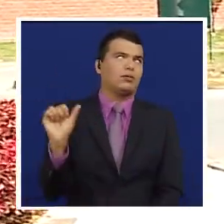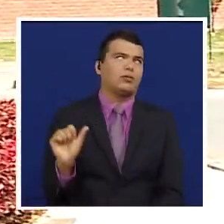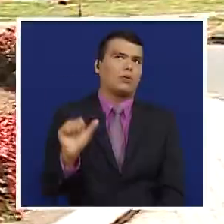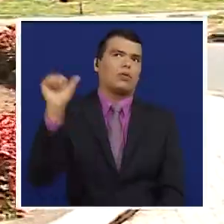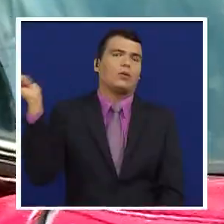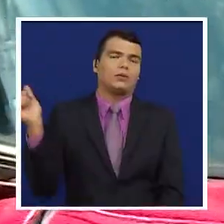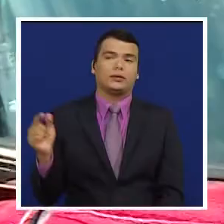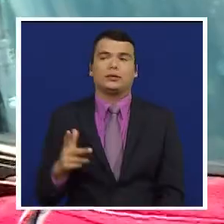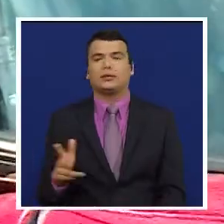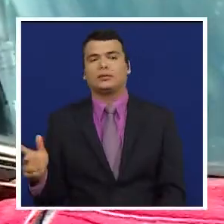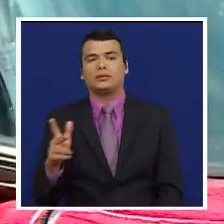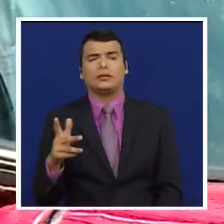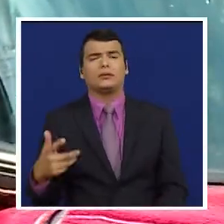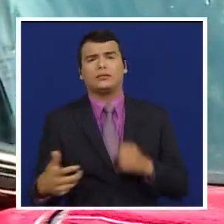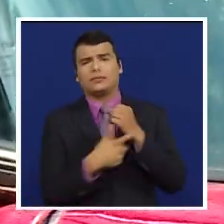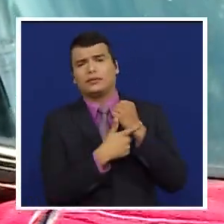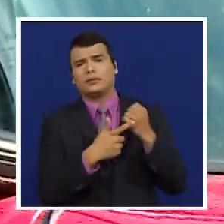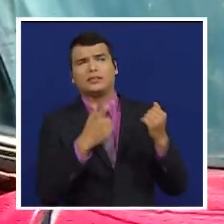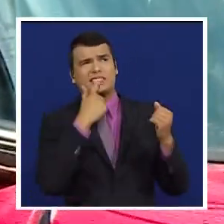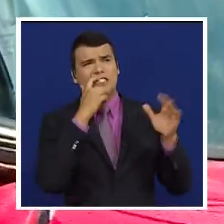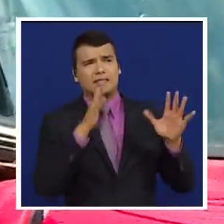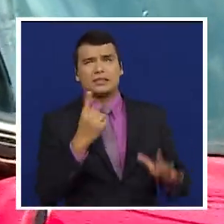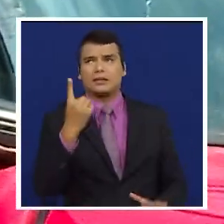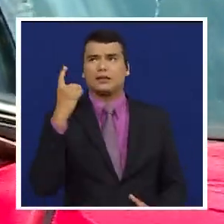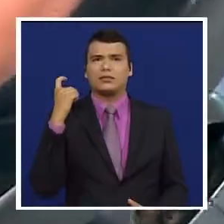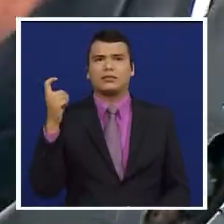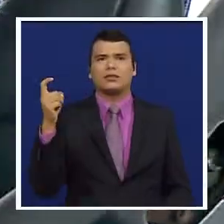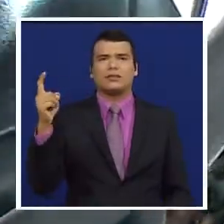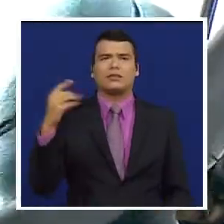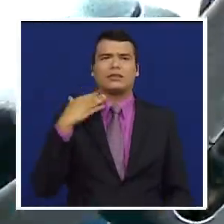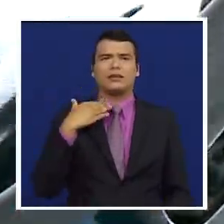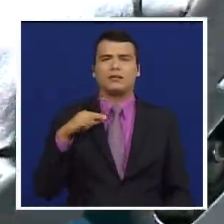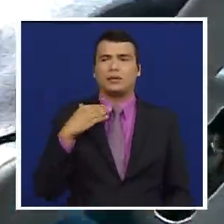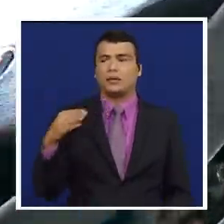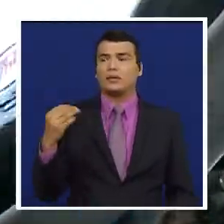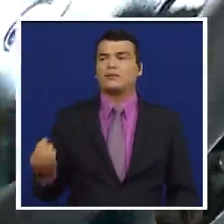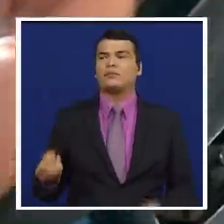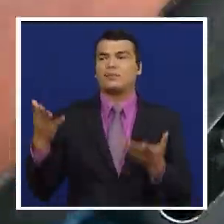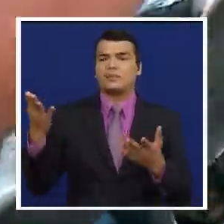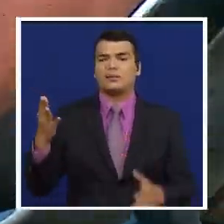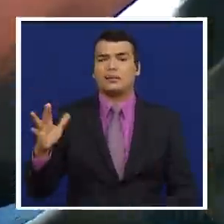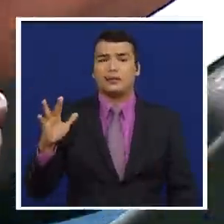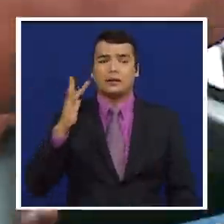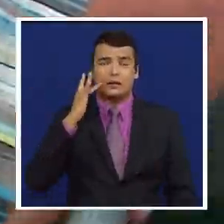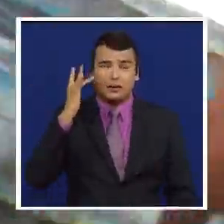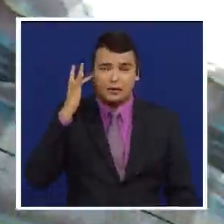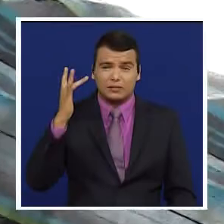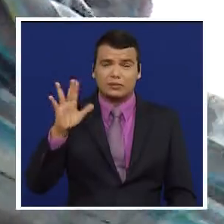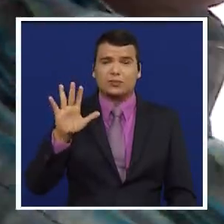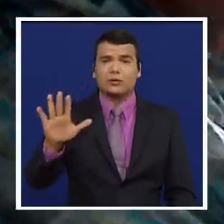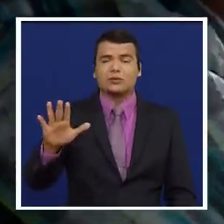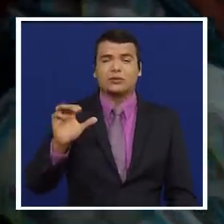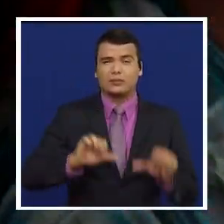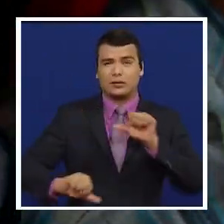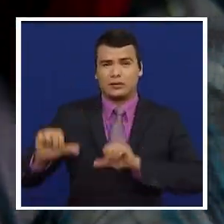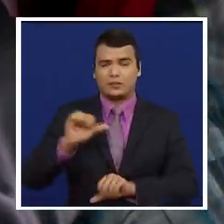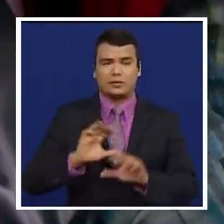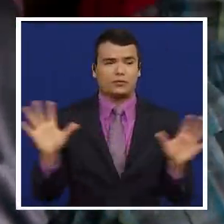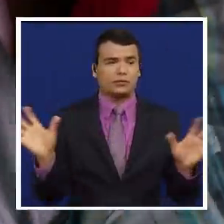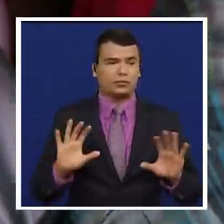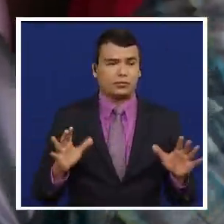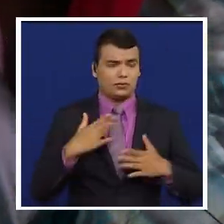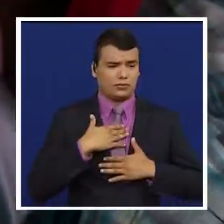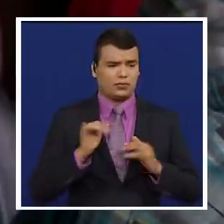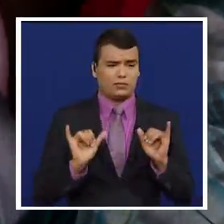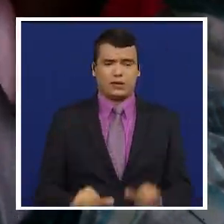por Ibagué. Me han roto el vidrio. Anoche en Calarcá me tiraron ácido. Eso está un vandalismo total. Para él no hubo paro porque lo